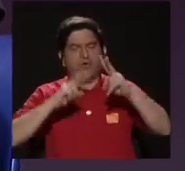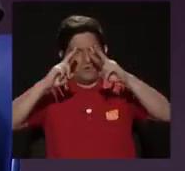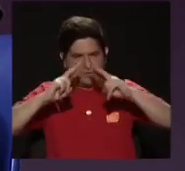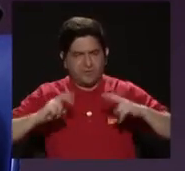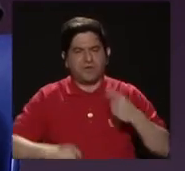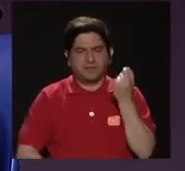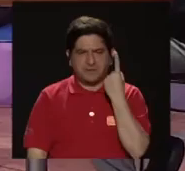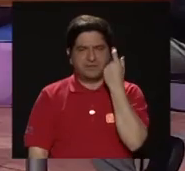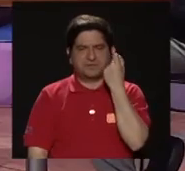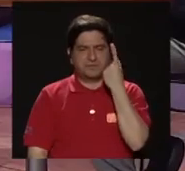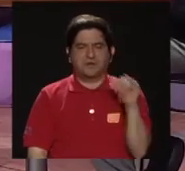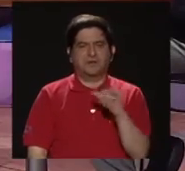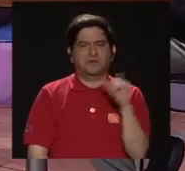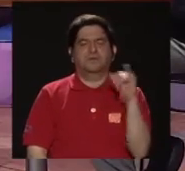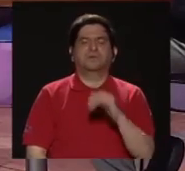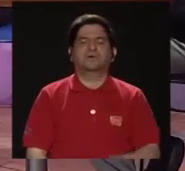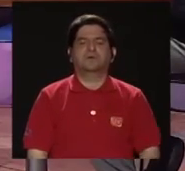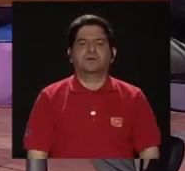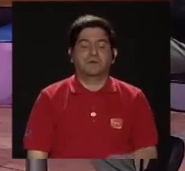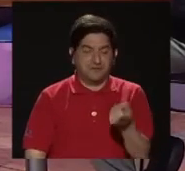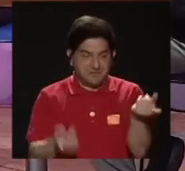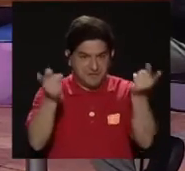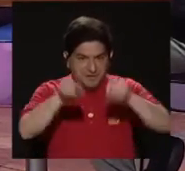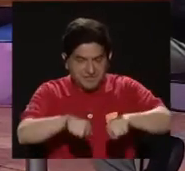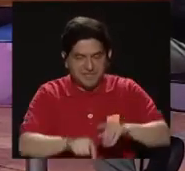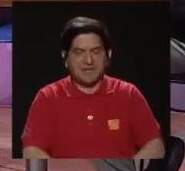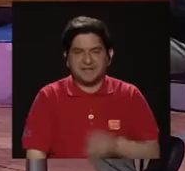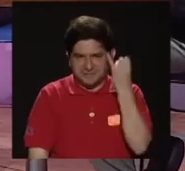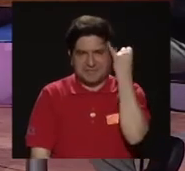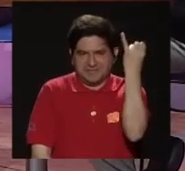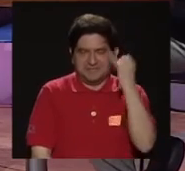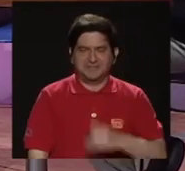de interpretación también, y en este caso creo que va por